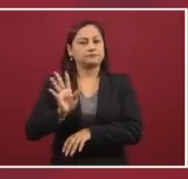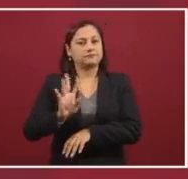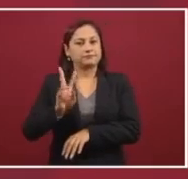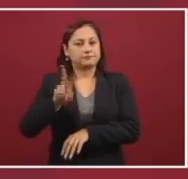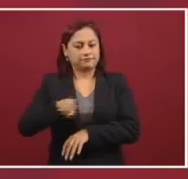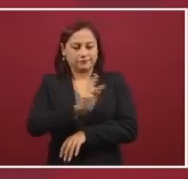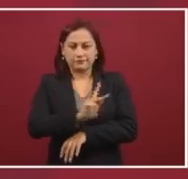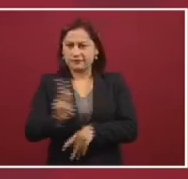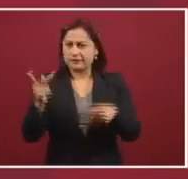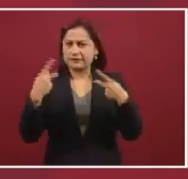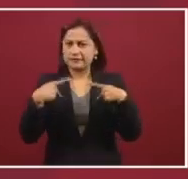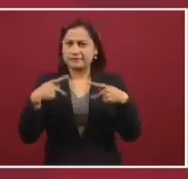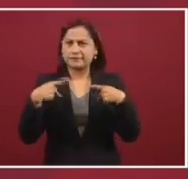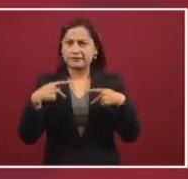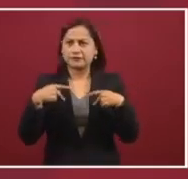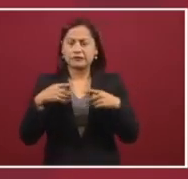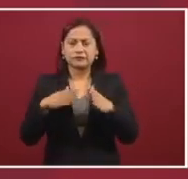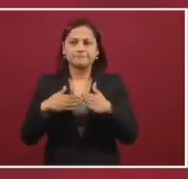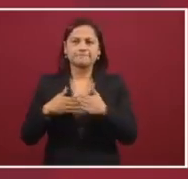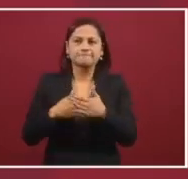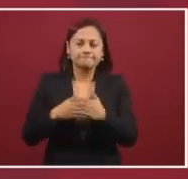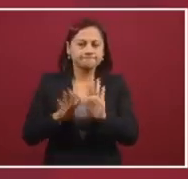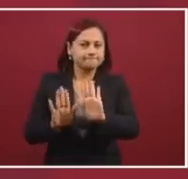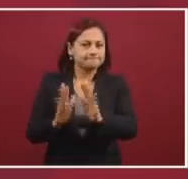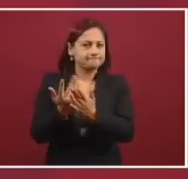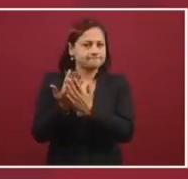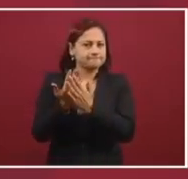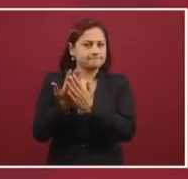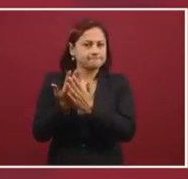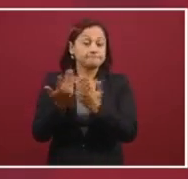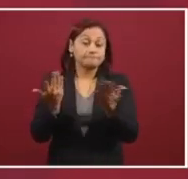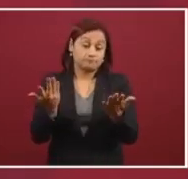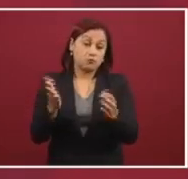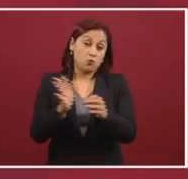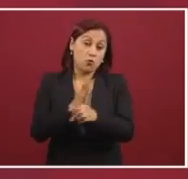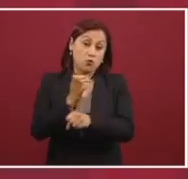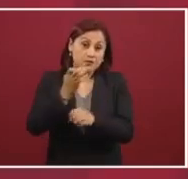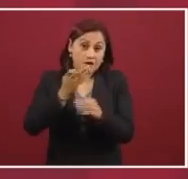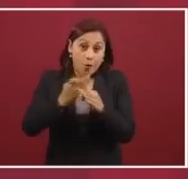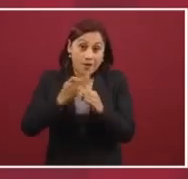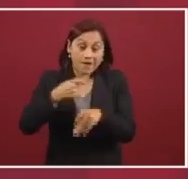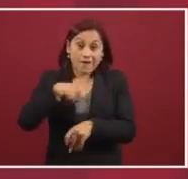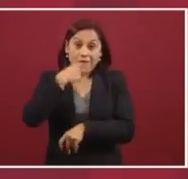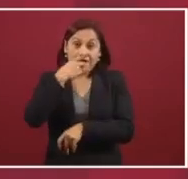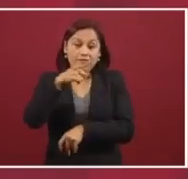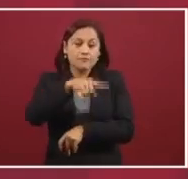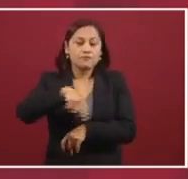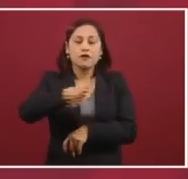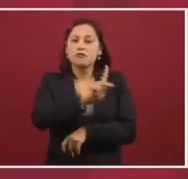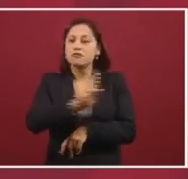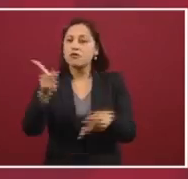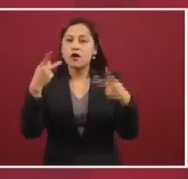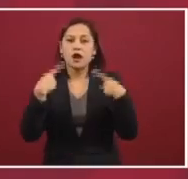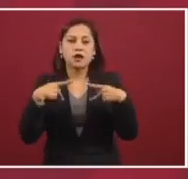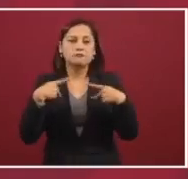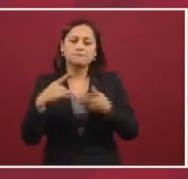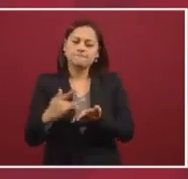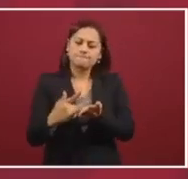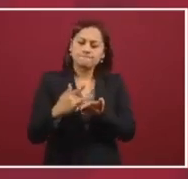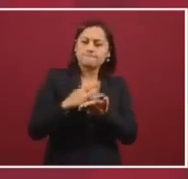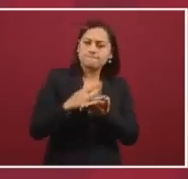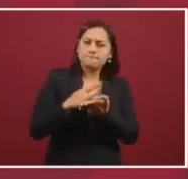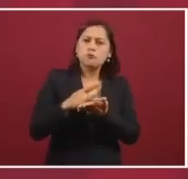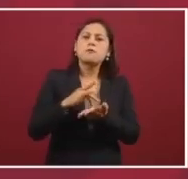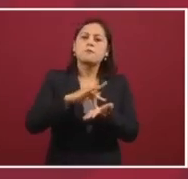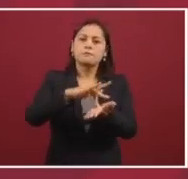el presidente andrés manuel lópez obrador dio a conocer que se llegó a un acuerdo en el conflicto de la policía federal luego de las manifestaciones